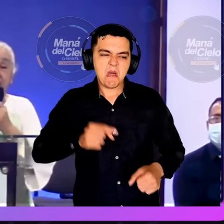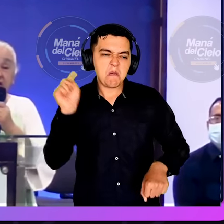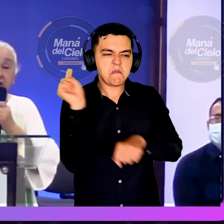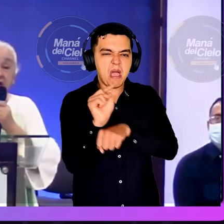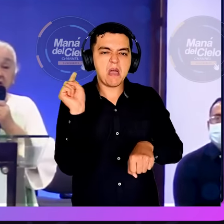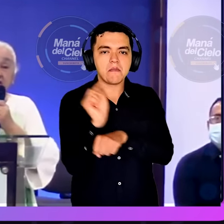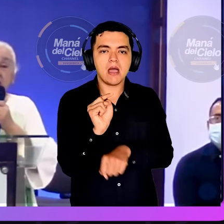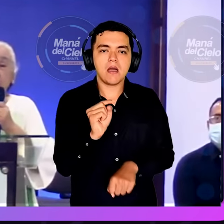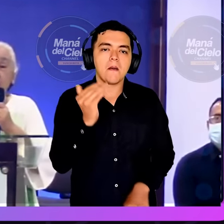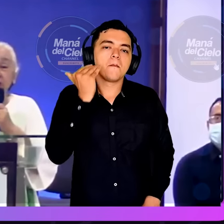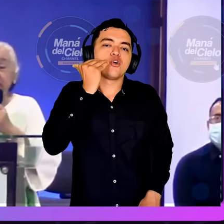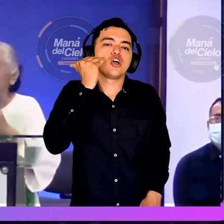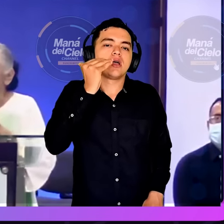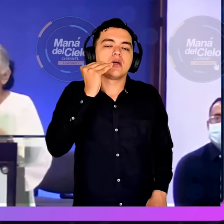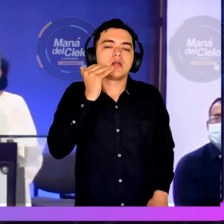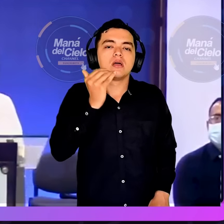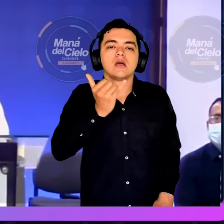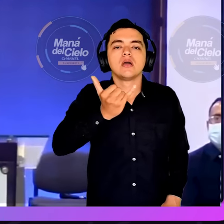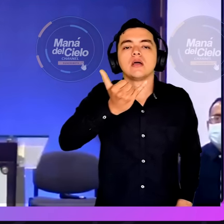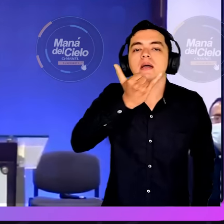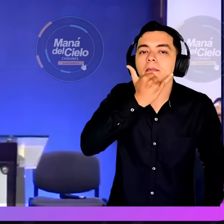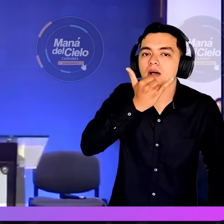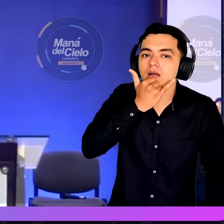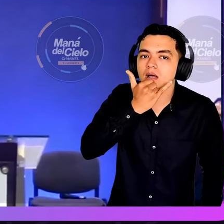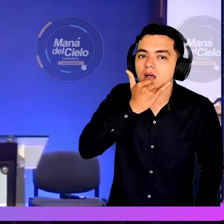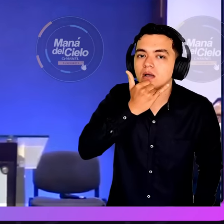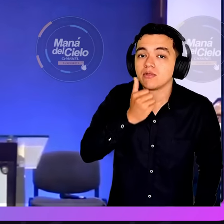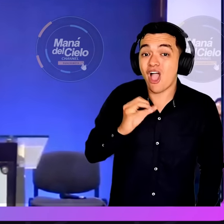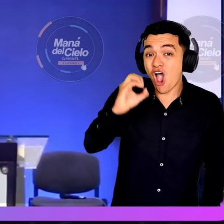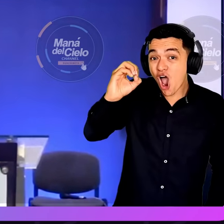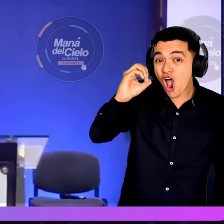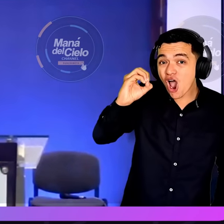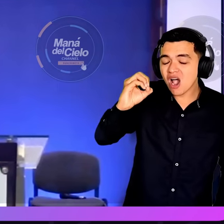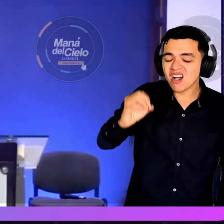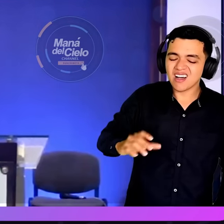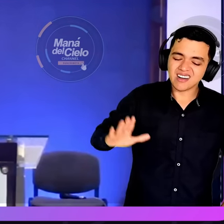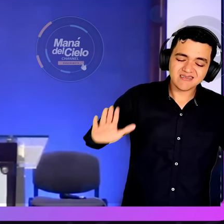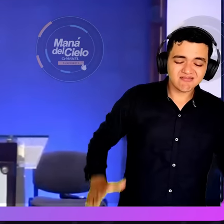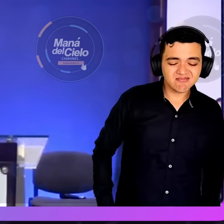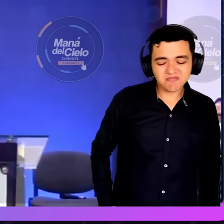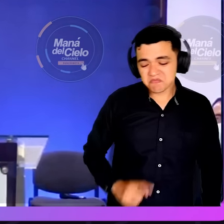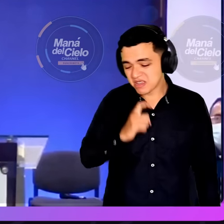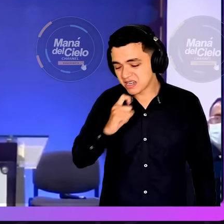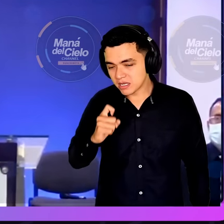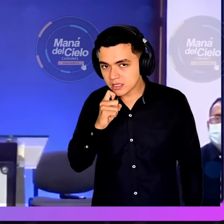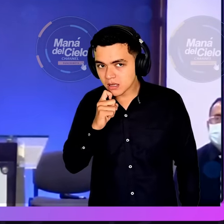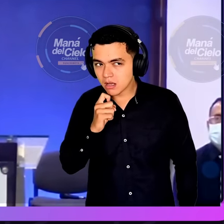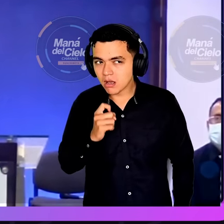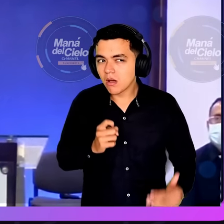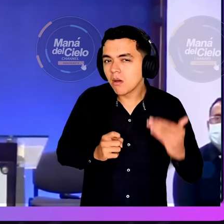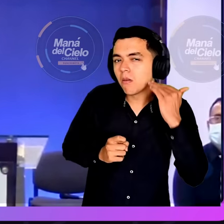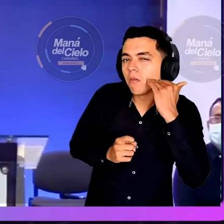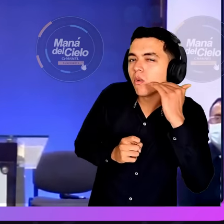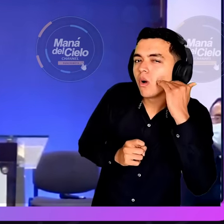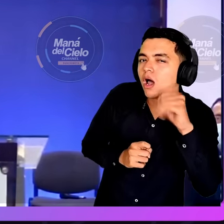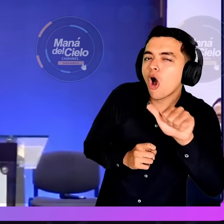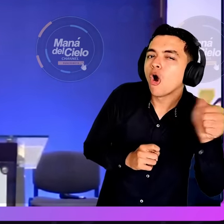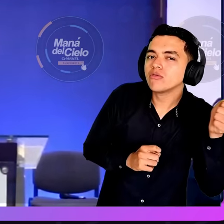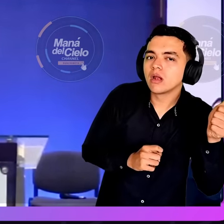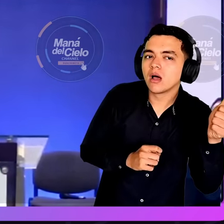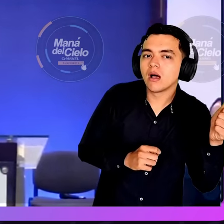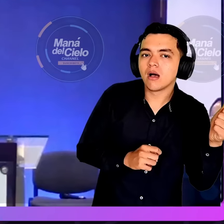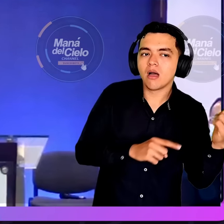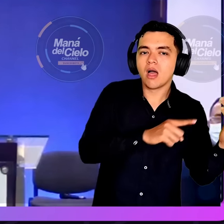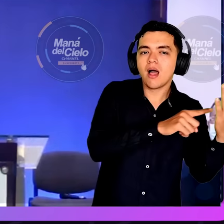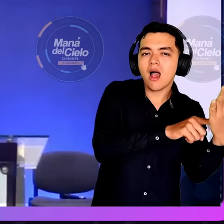entonces, claro, entonces cuando un hombre tiene una mujer manipuladora, agresiva, todo este tipo de cosas, entonces llega el momento en